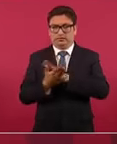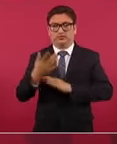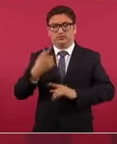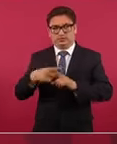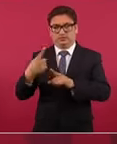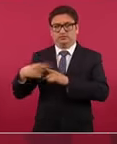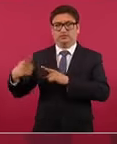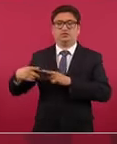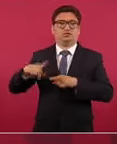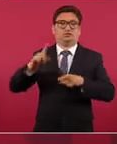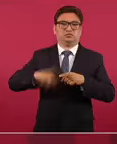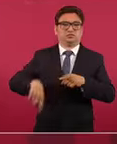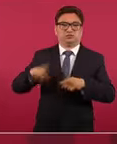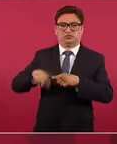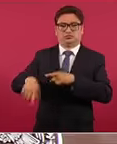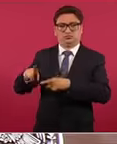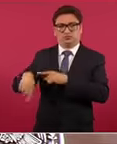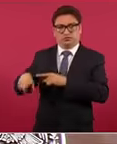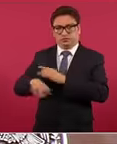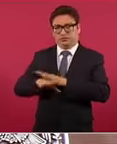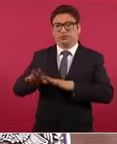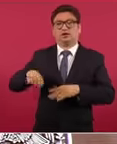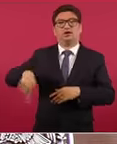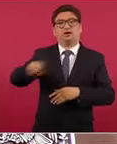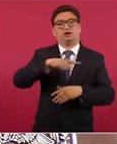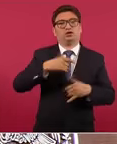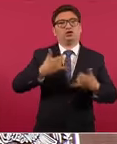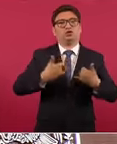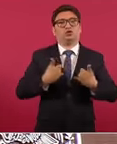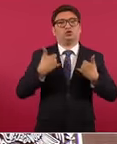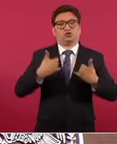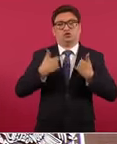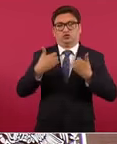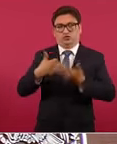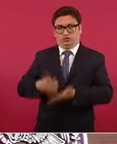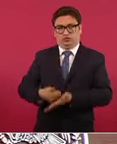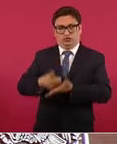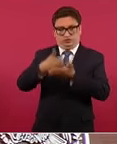quitarlas y nada más que los jóvenes ayuden